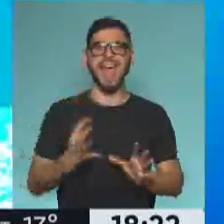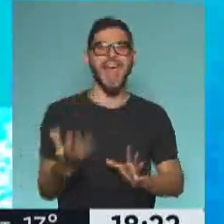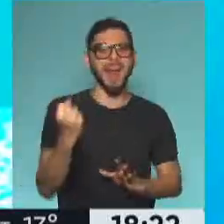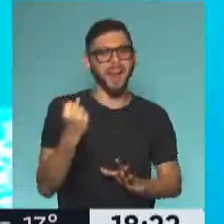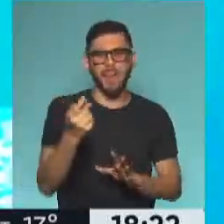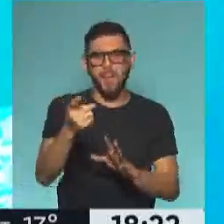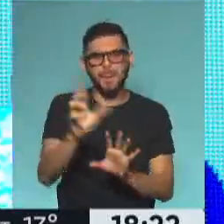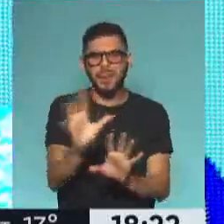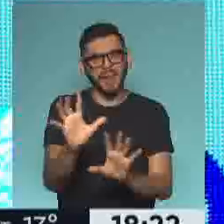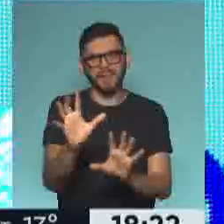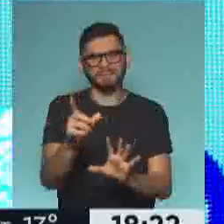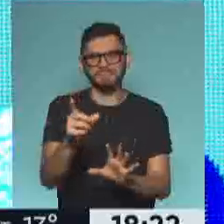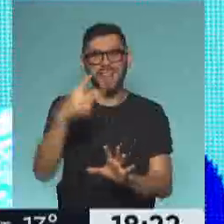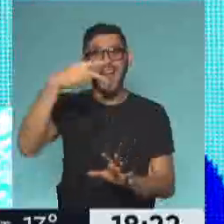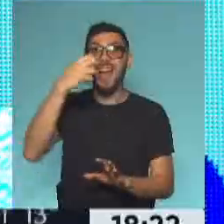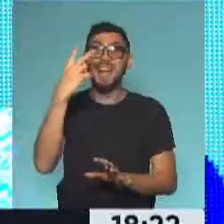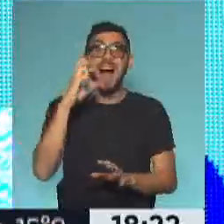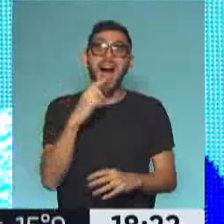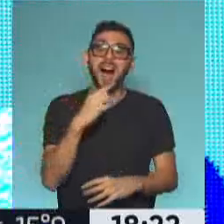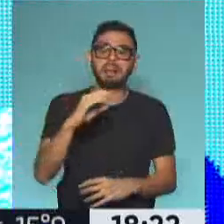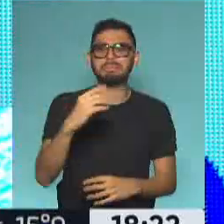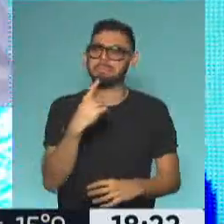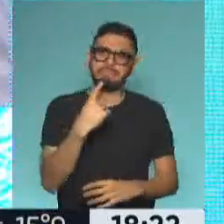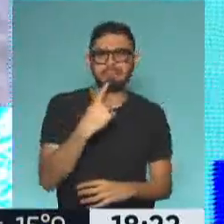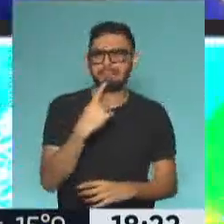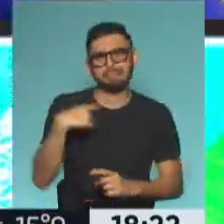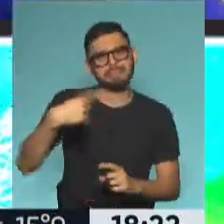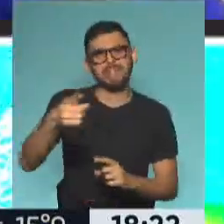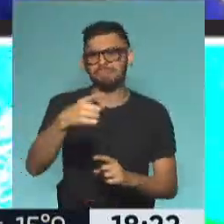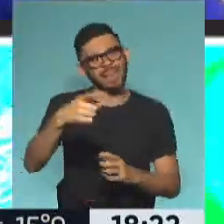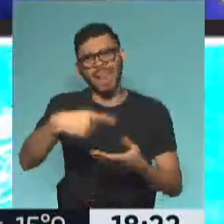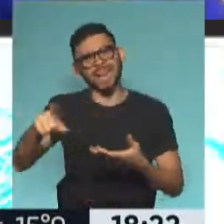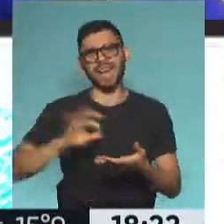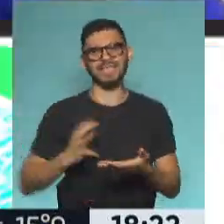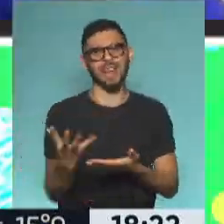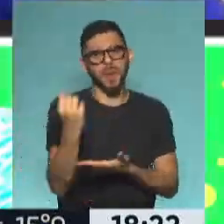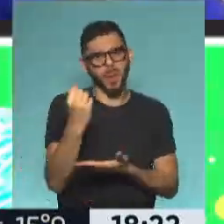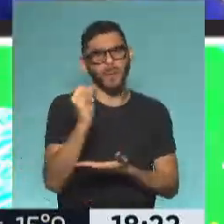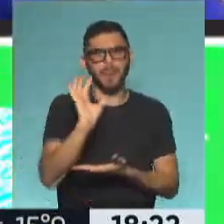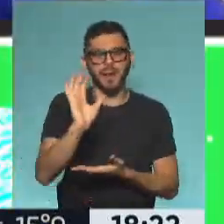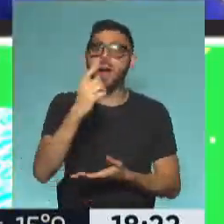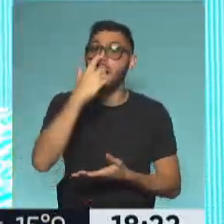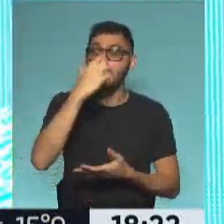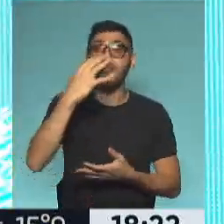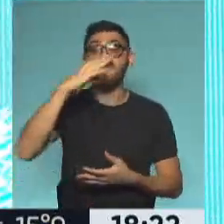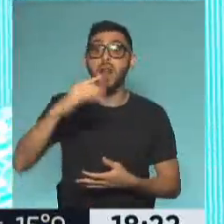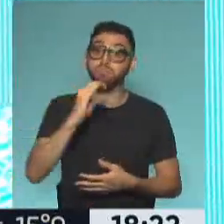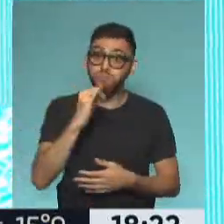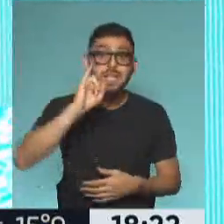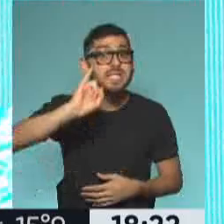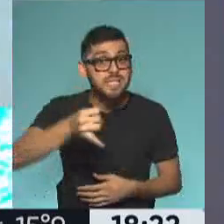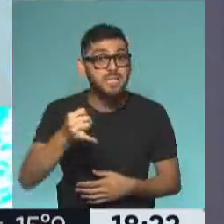Nair en ninguna le pegó a Nair. No, Nair la vamos a matar a recuperatorio. Bueno, la respuesta final es sí,